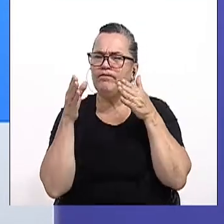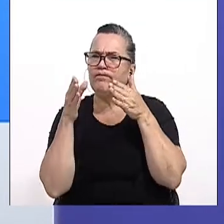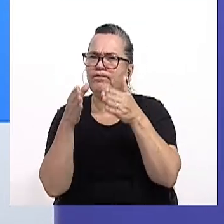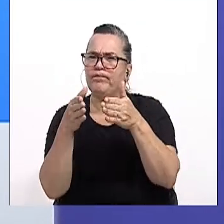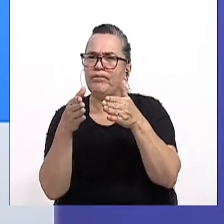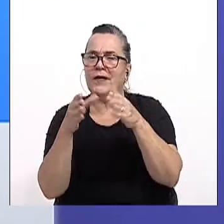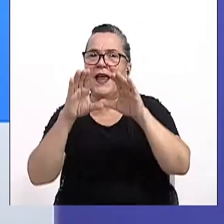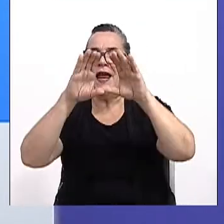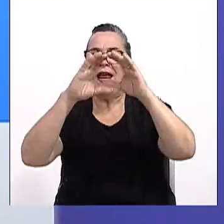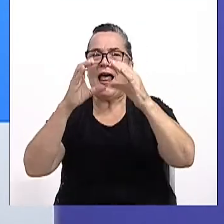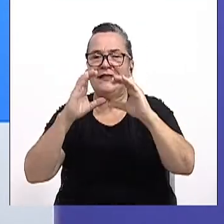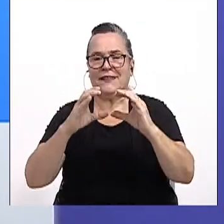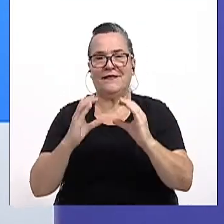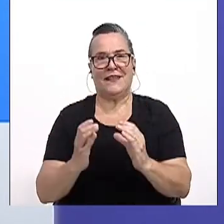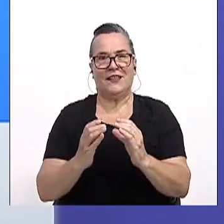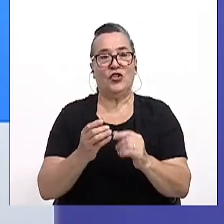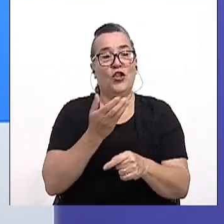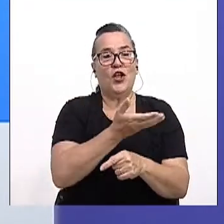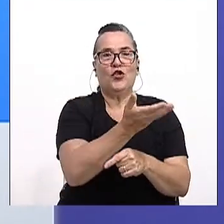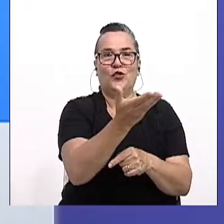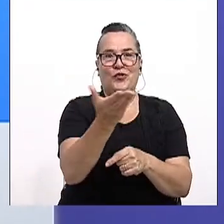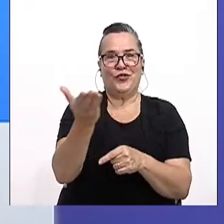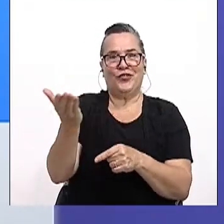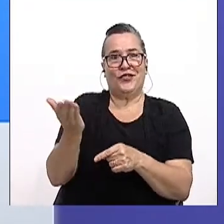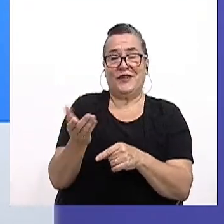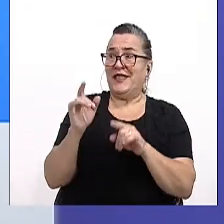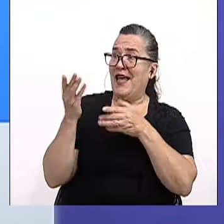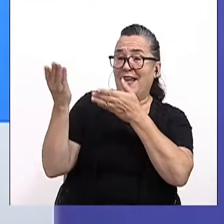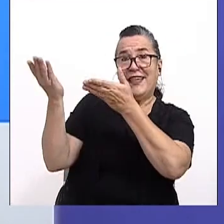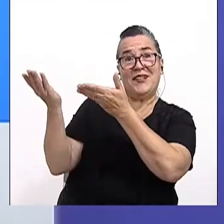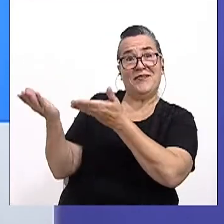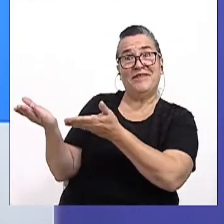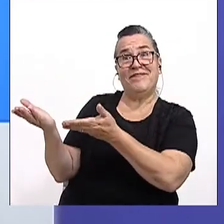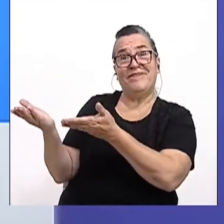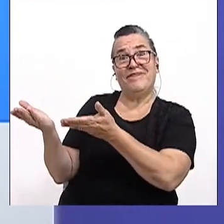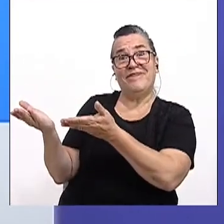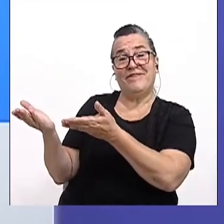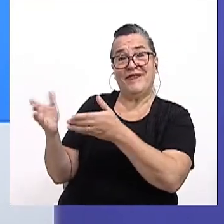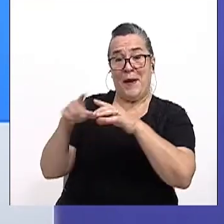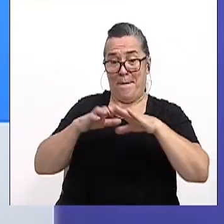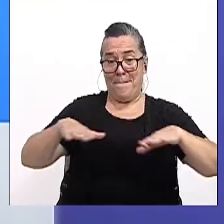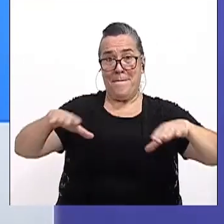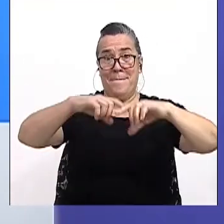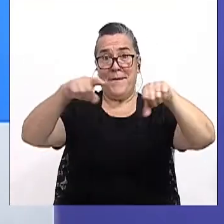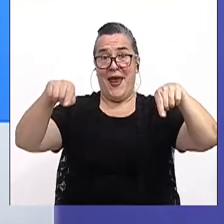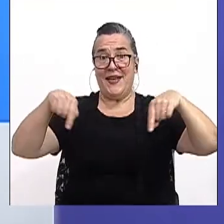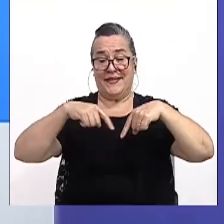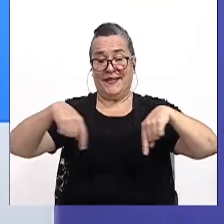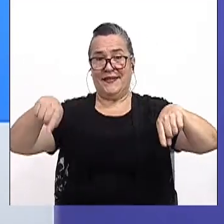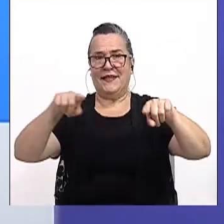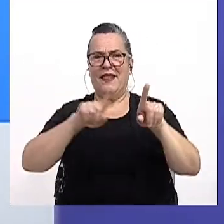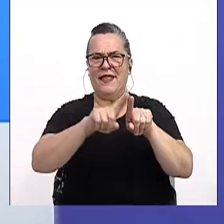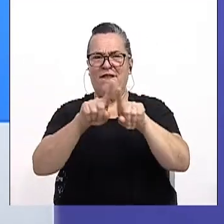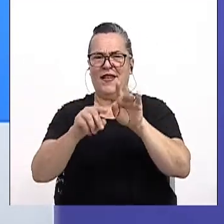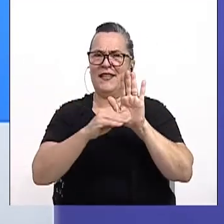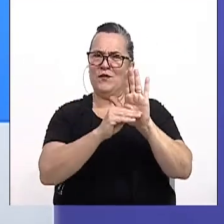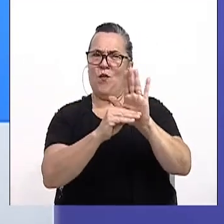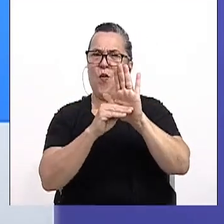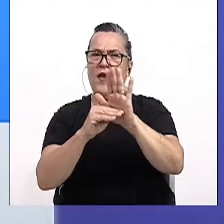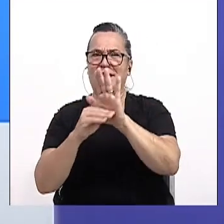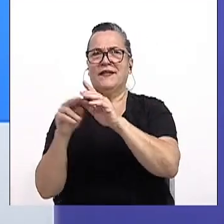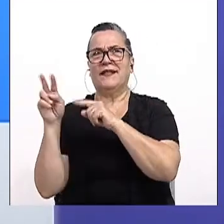la clasificación de estos materiales. Y aquí, en esta mesita, tengo varias muestras de